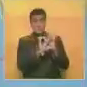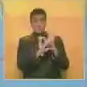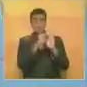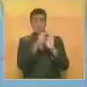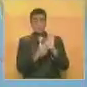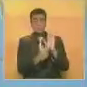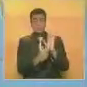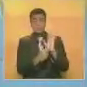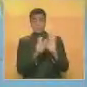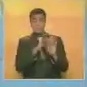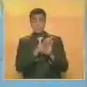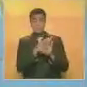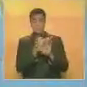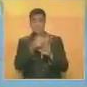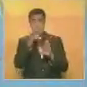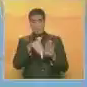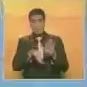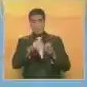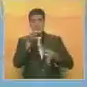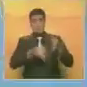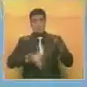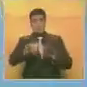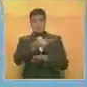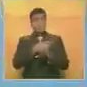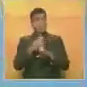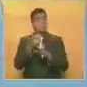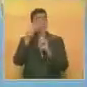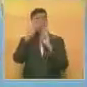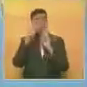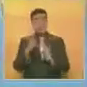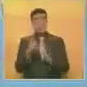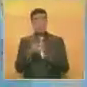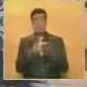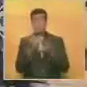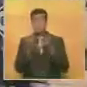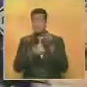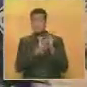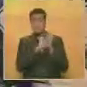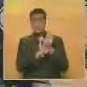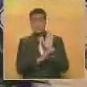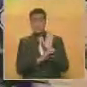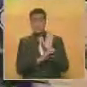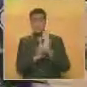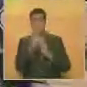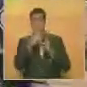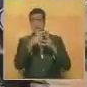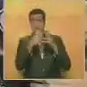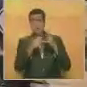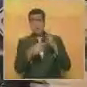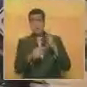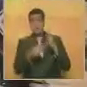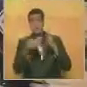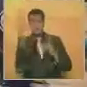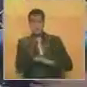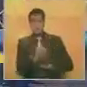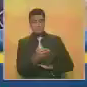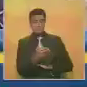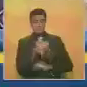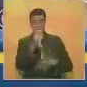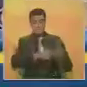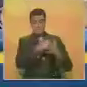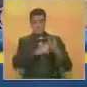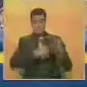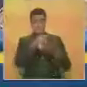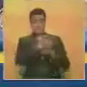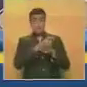Nacional, porque a su juicio el gobierno irrespeta las normas establecidas en esta Carta Magna. Hay una serie de disposiciones que vienen siendo violadas